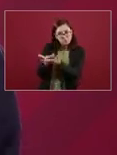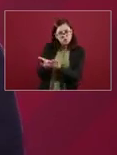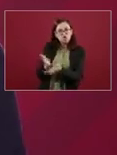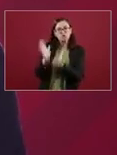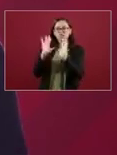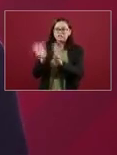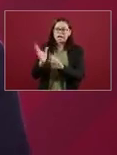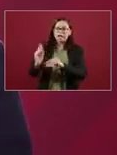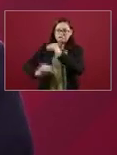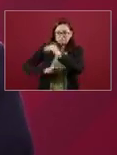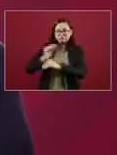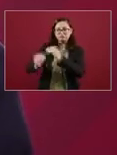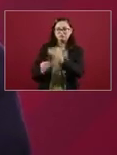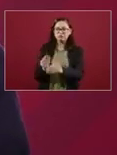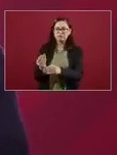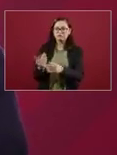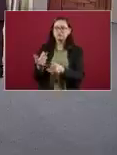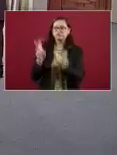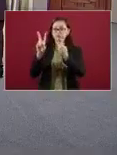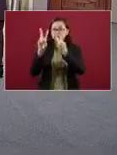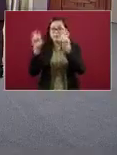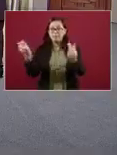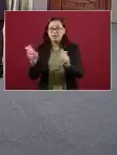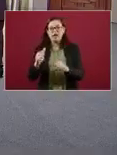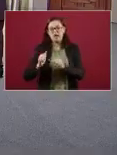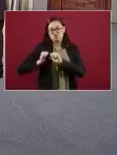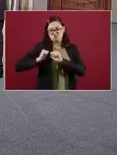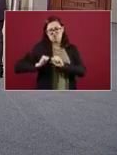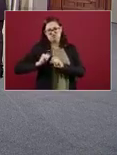porque a lo mejor no quieren,